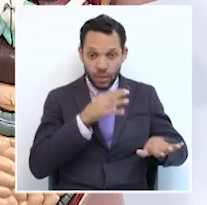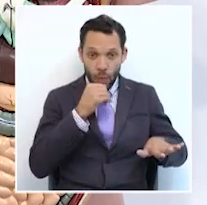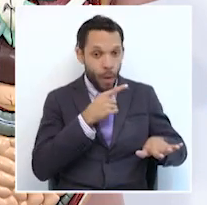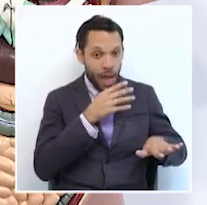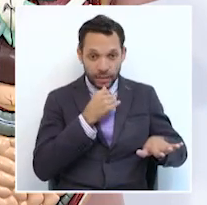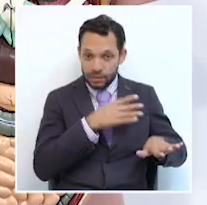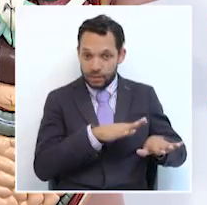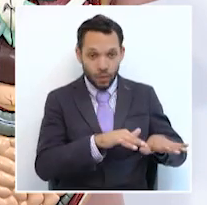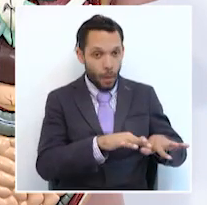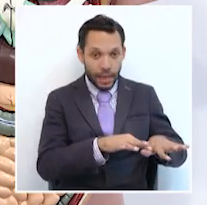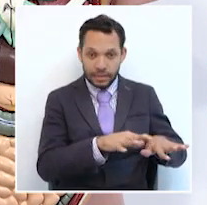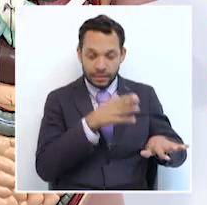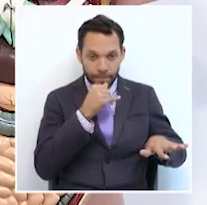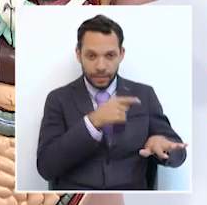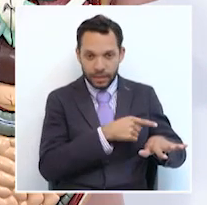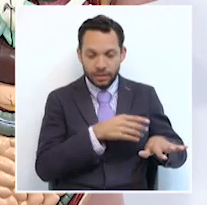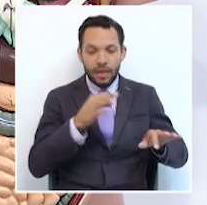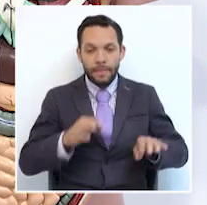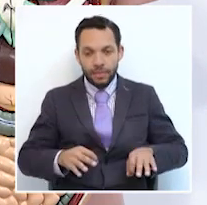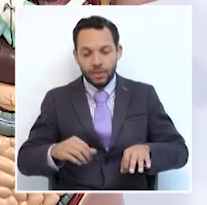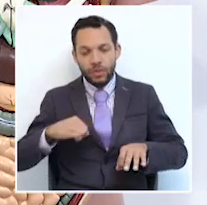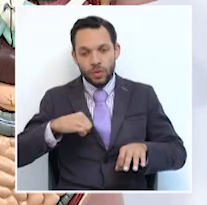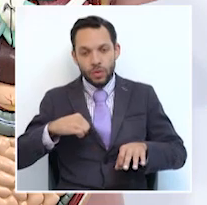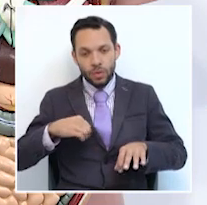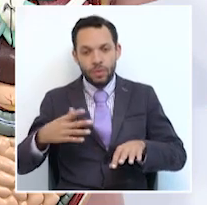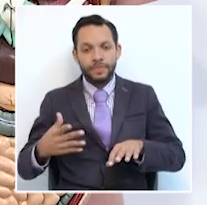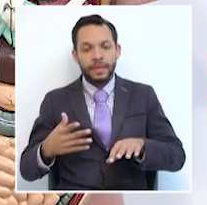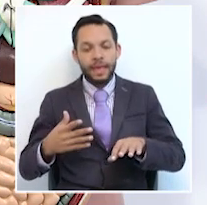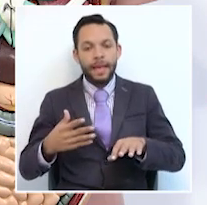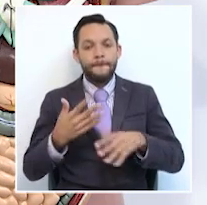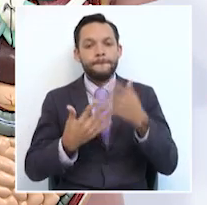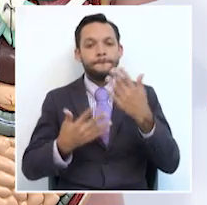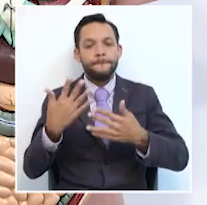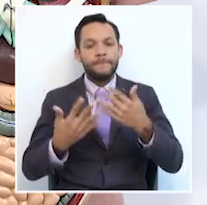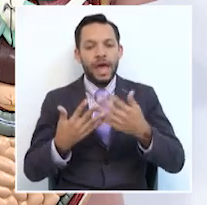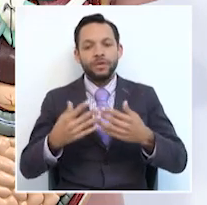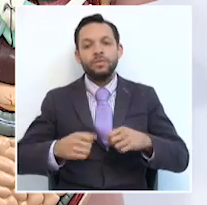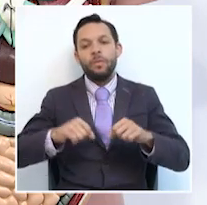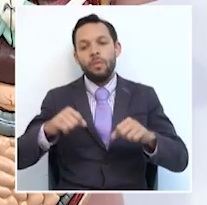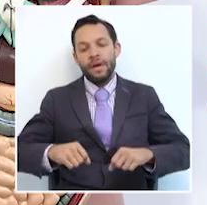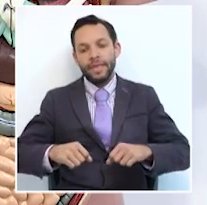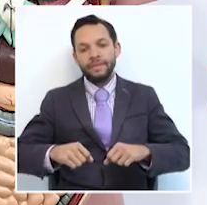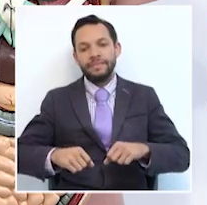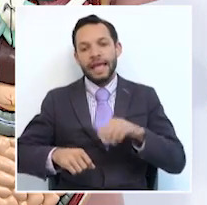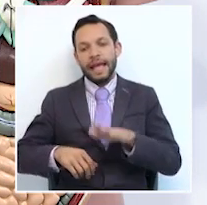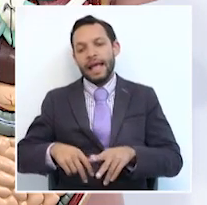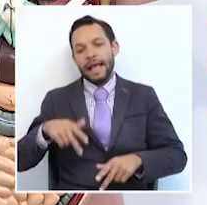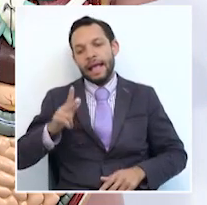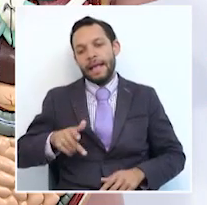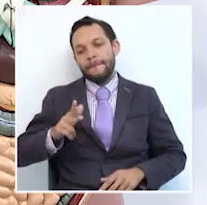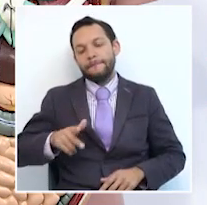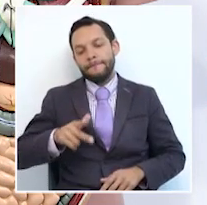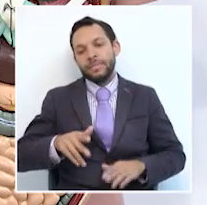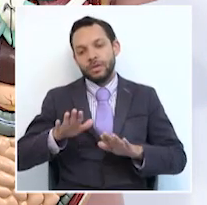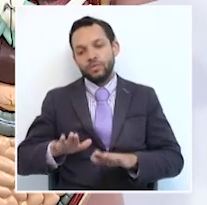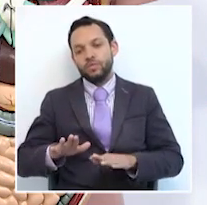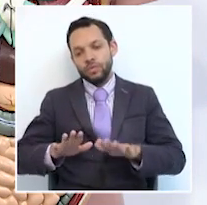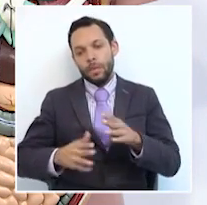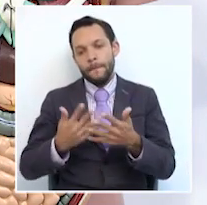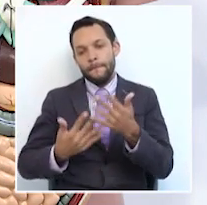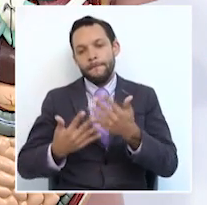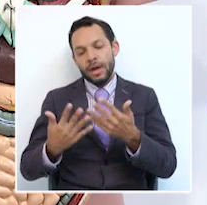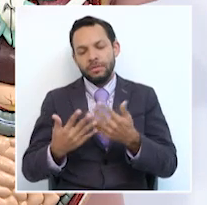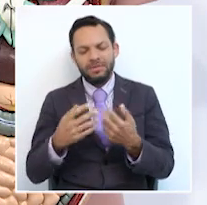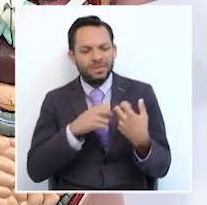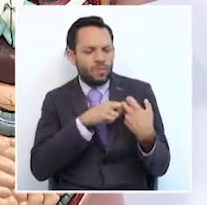entonces doctor es escuchado que en su programa tiene plasma rico en plaquetas y otras cosas más no